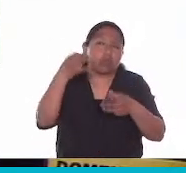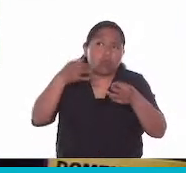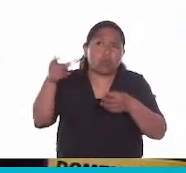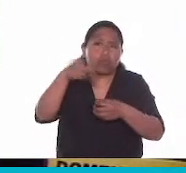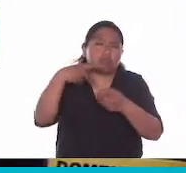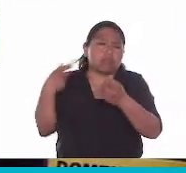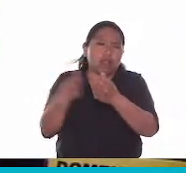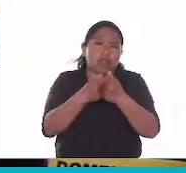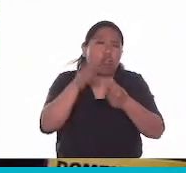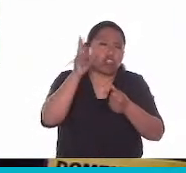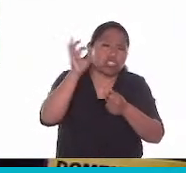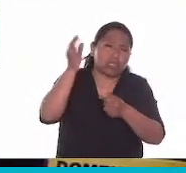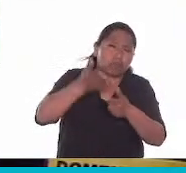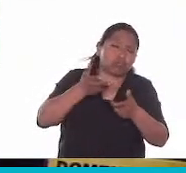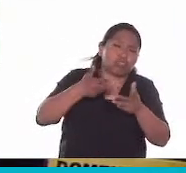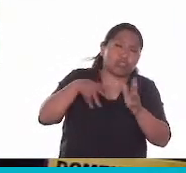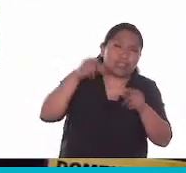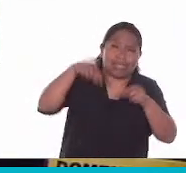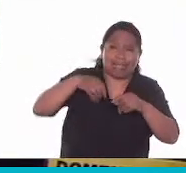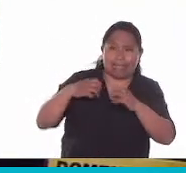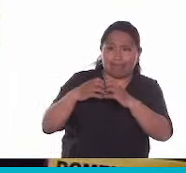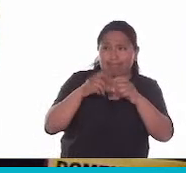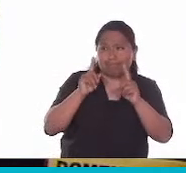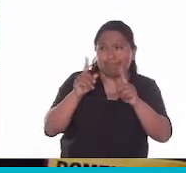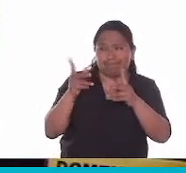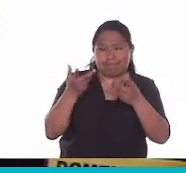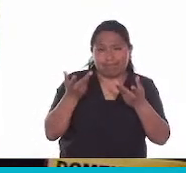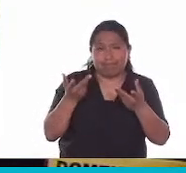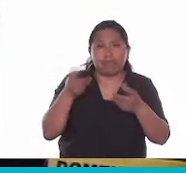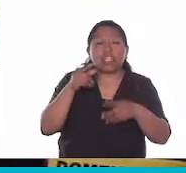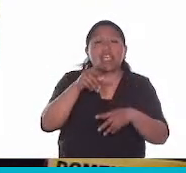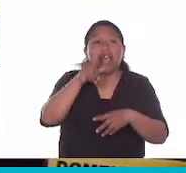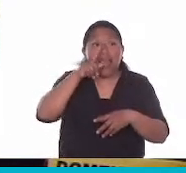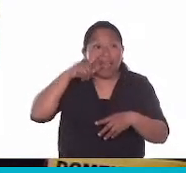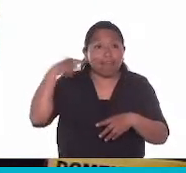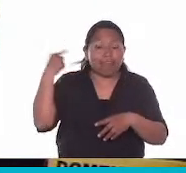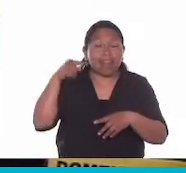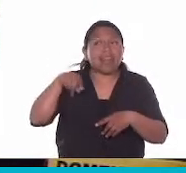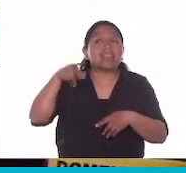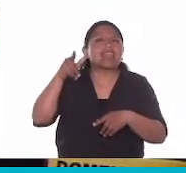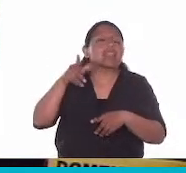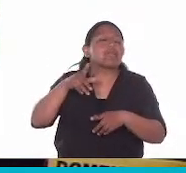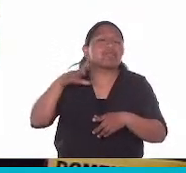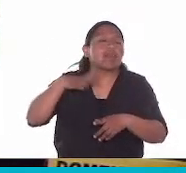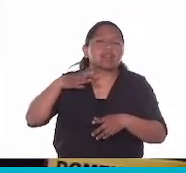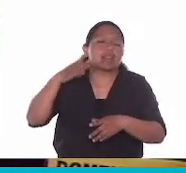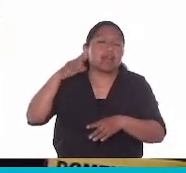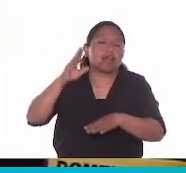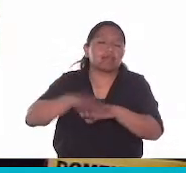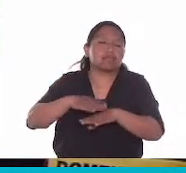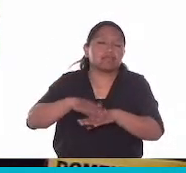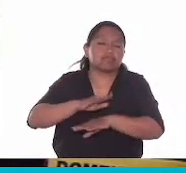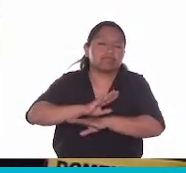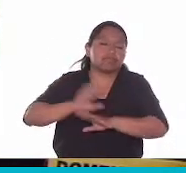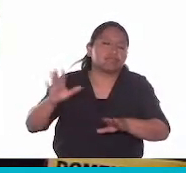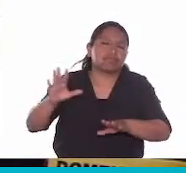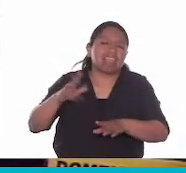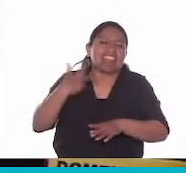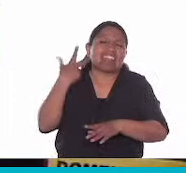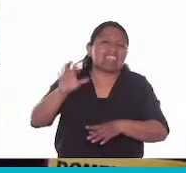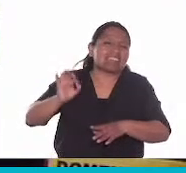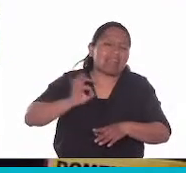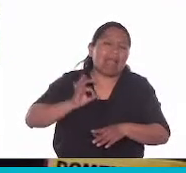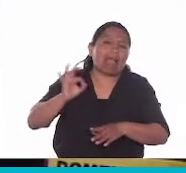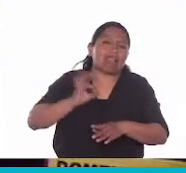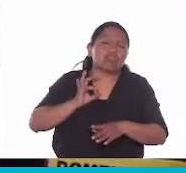en un 80% en este recinto porque Alberto Fernández fue un irresponsable de mantener durante tres años